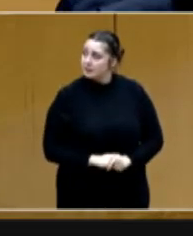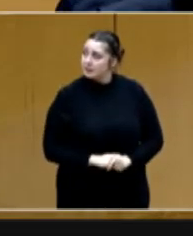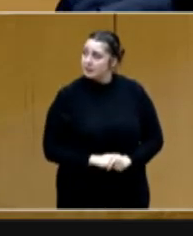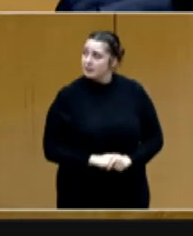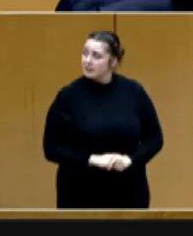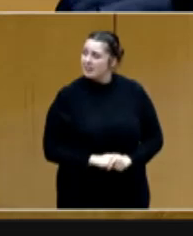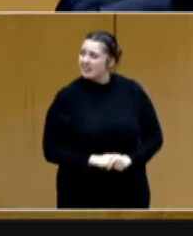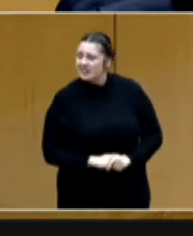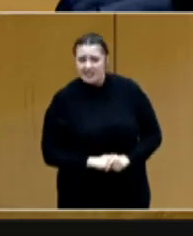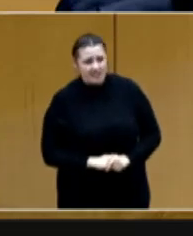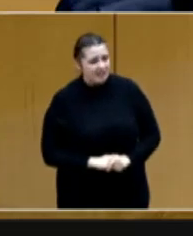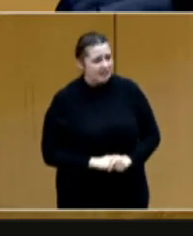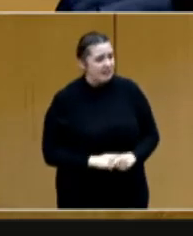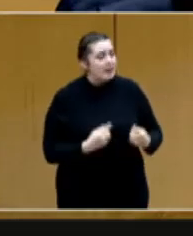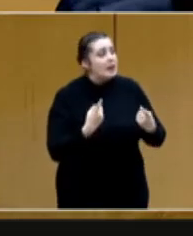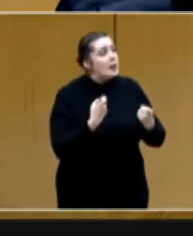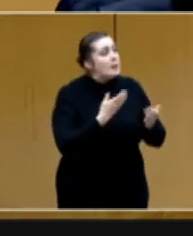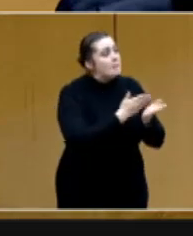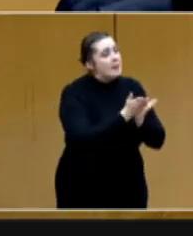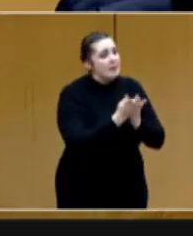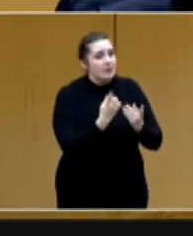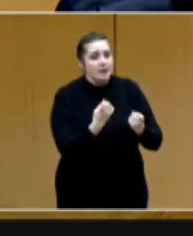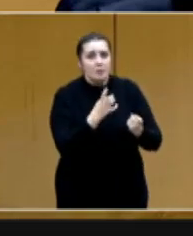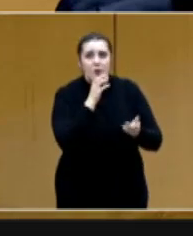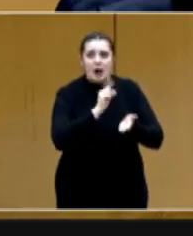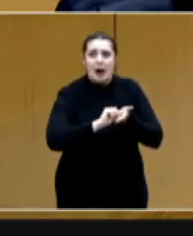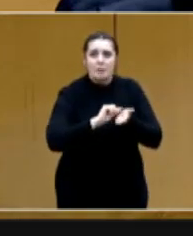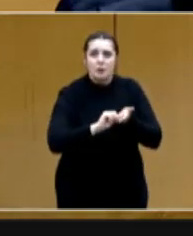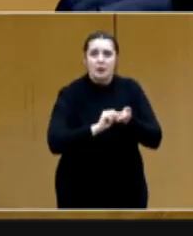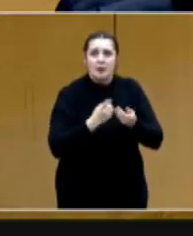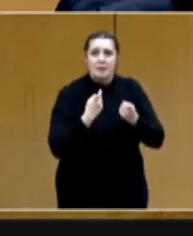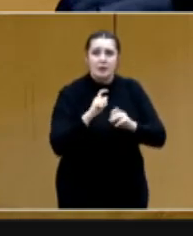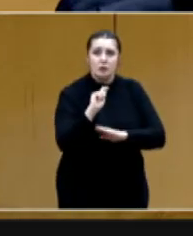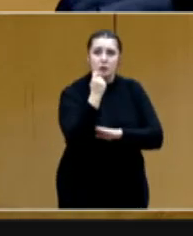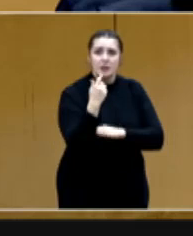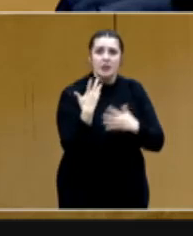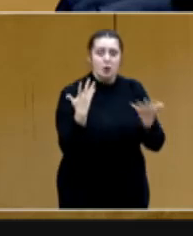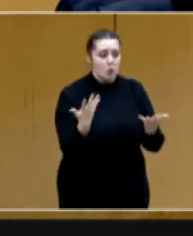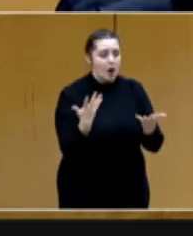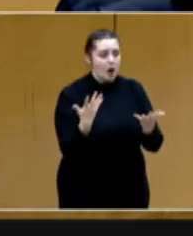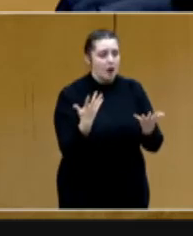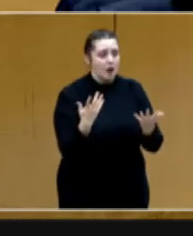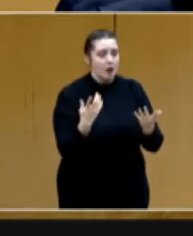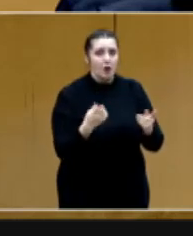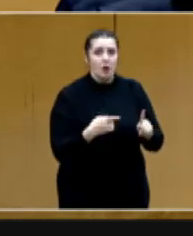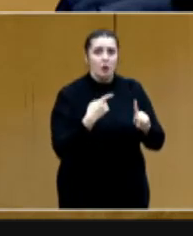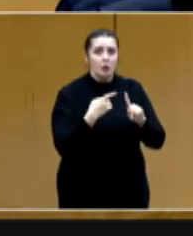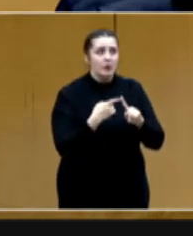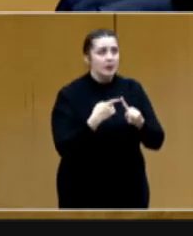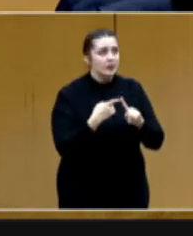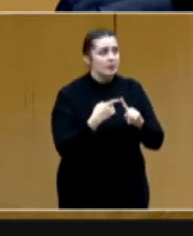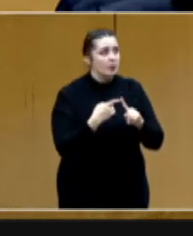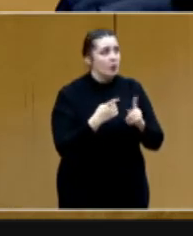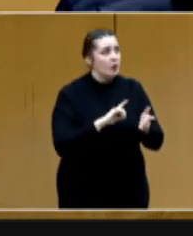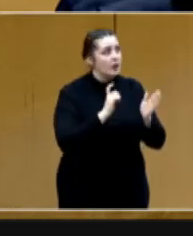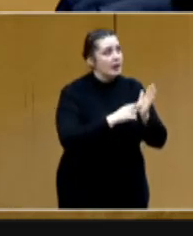necesitaban medios y pero no he podido apuntar Qué medios han conseguido más para para aplicar esta